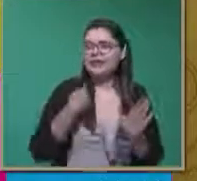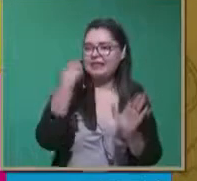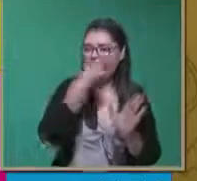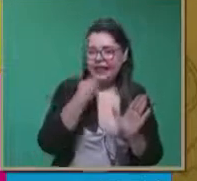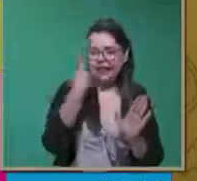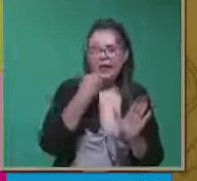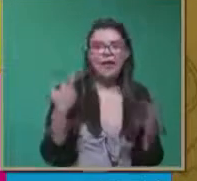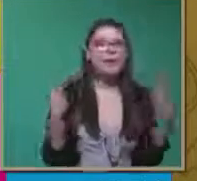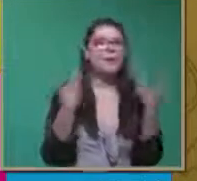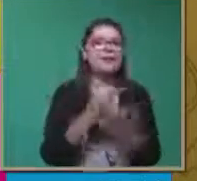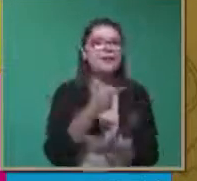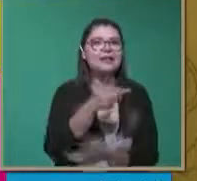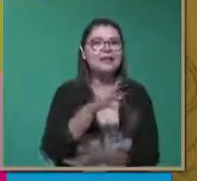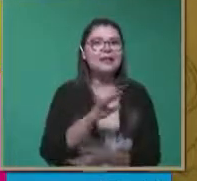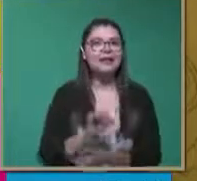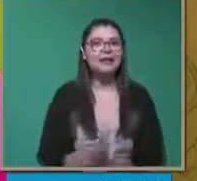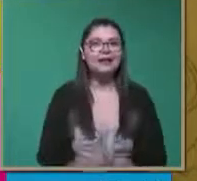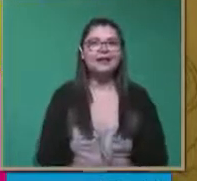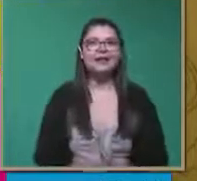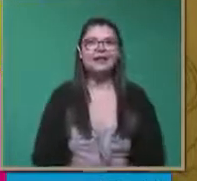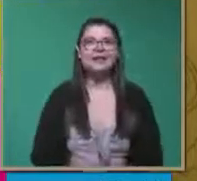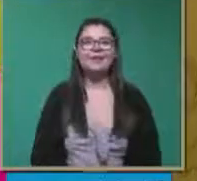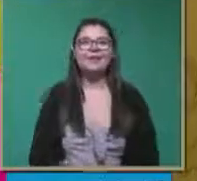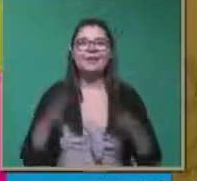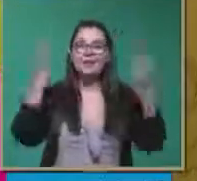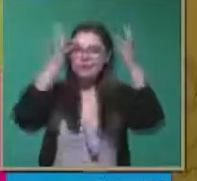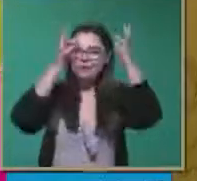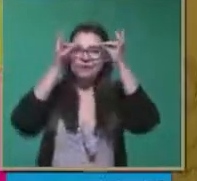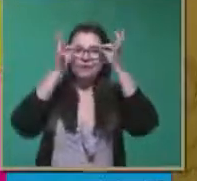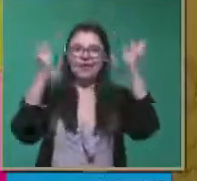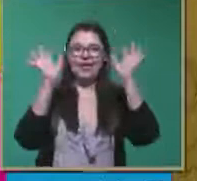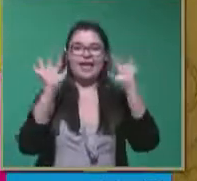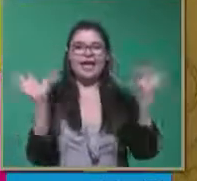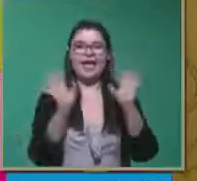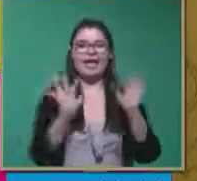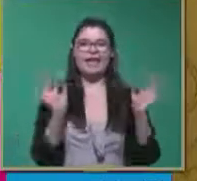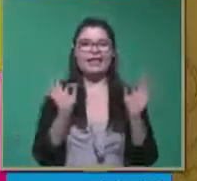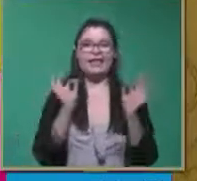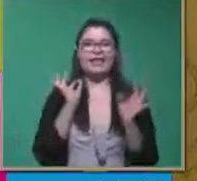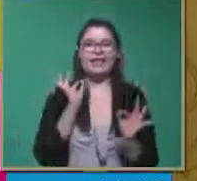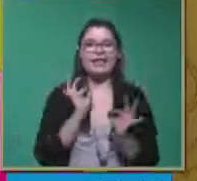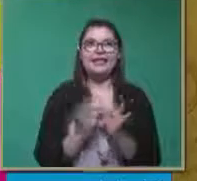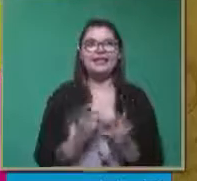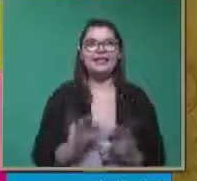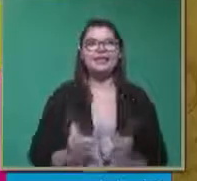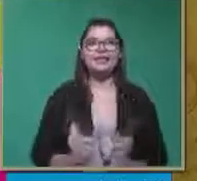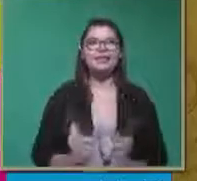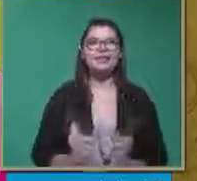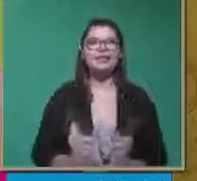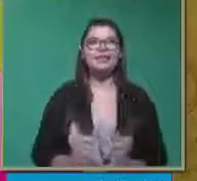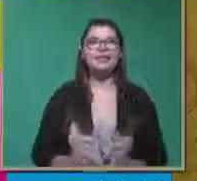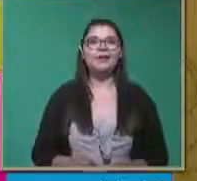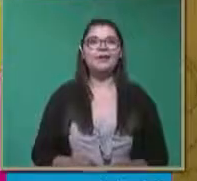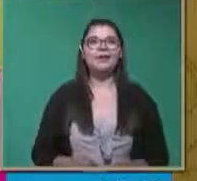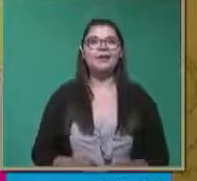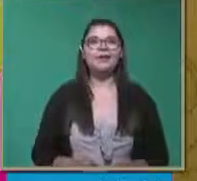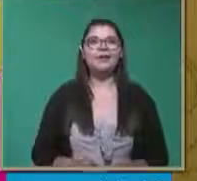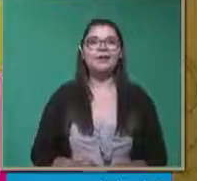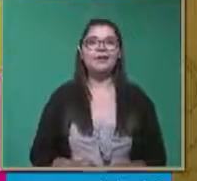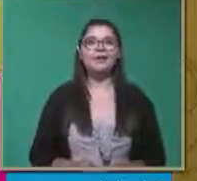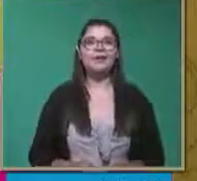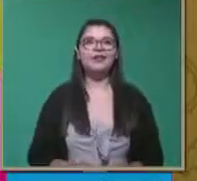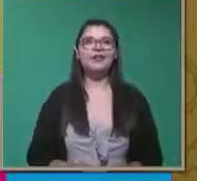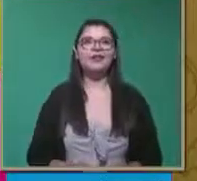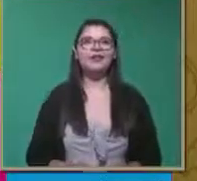Marianela, mientras la maestra Gris se va preparando. ¿Ya se pudo poner? Sí. Listo. Ahora es el turno